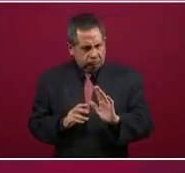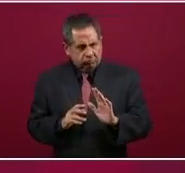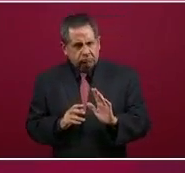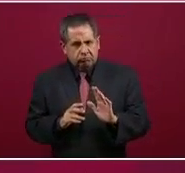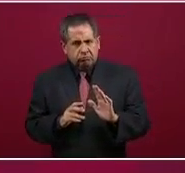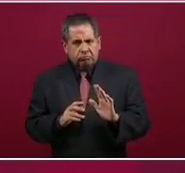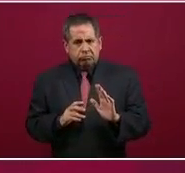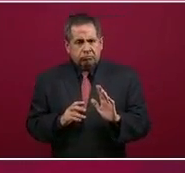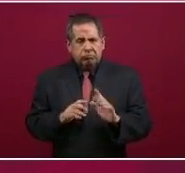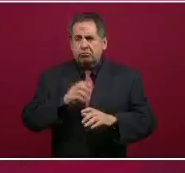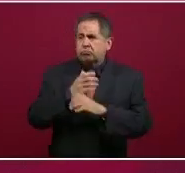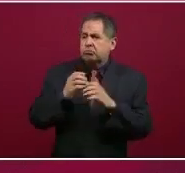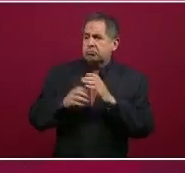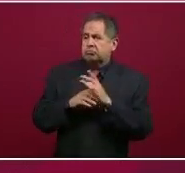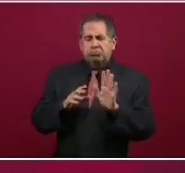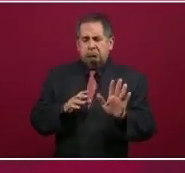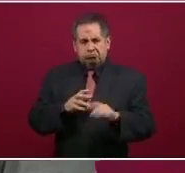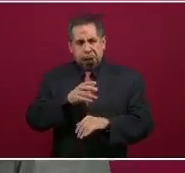de otra forma,